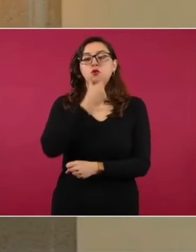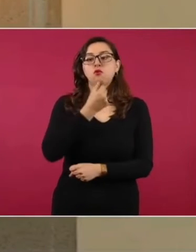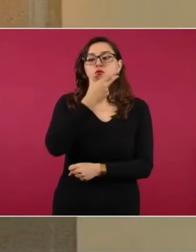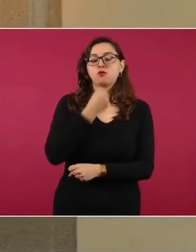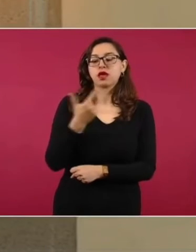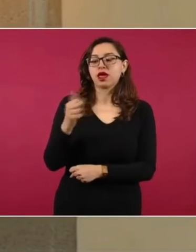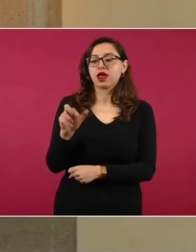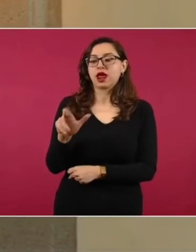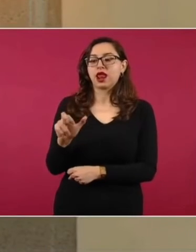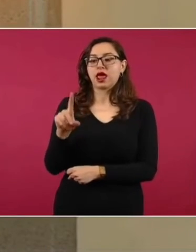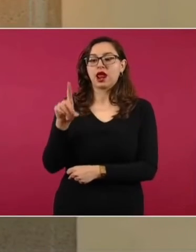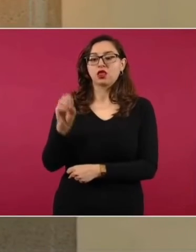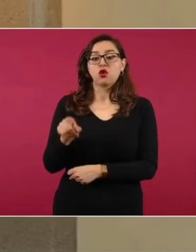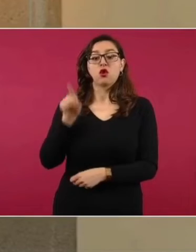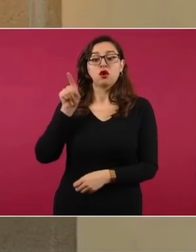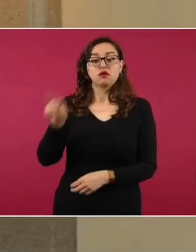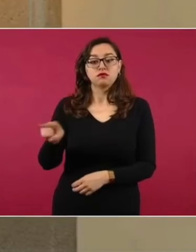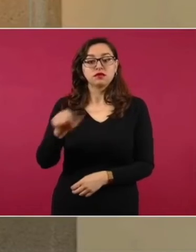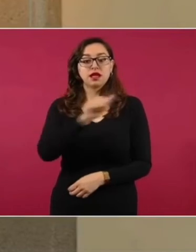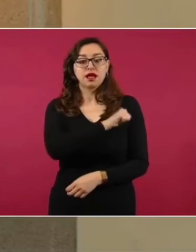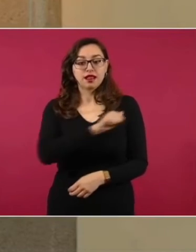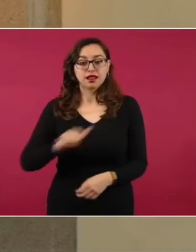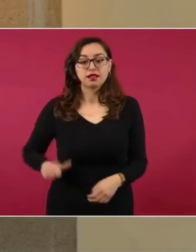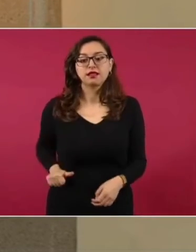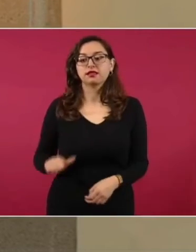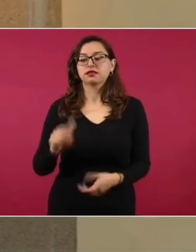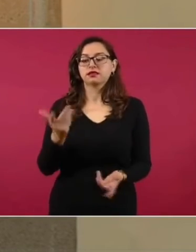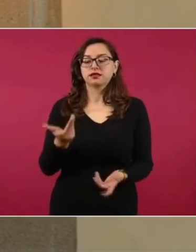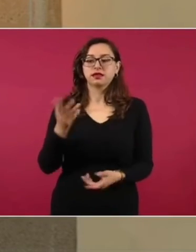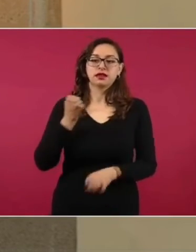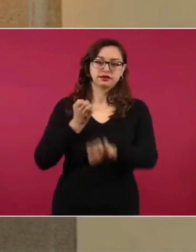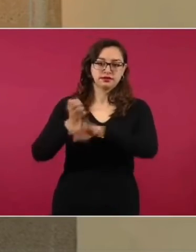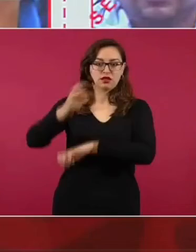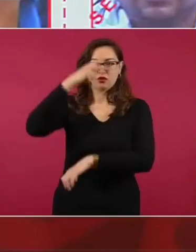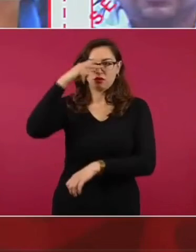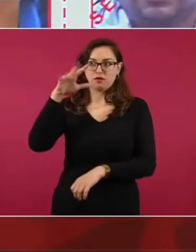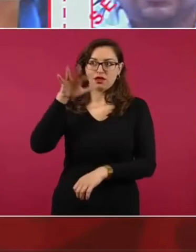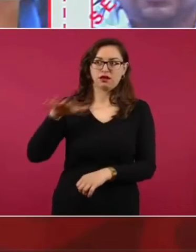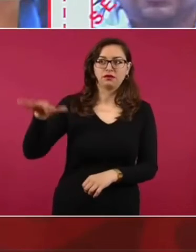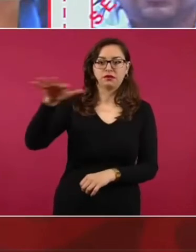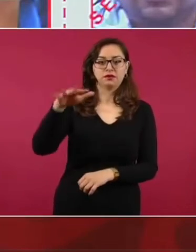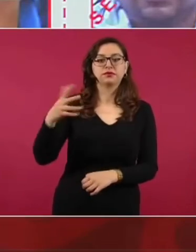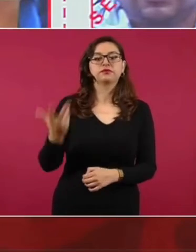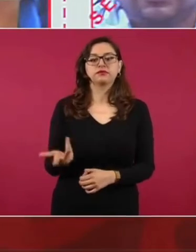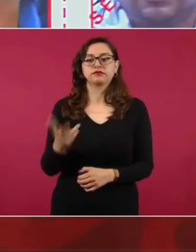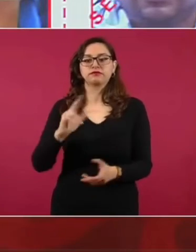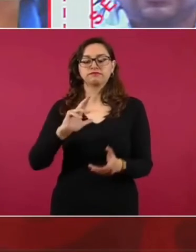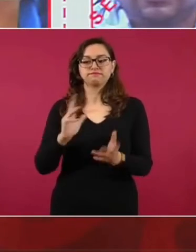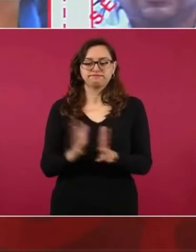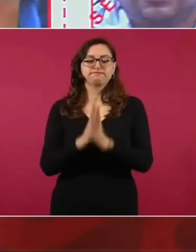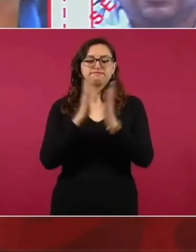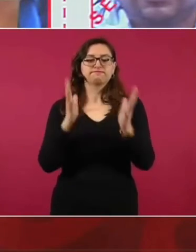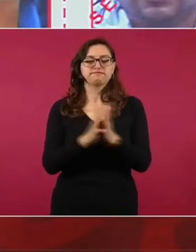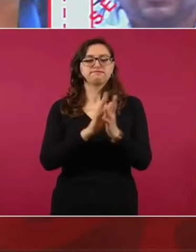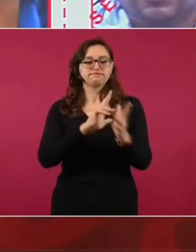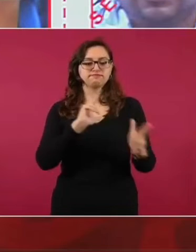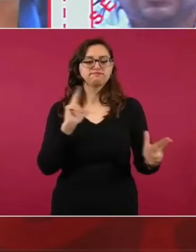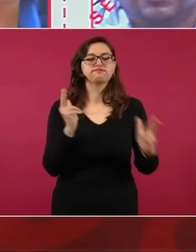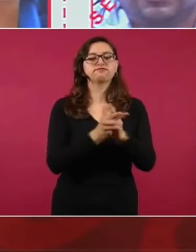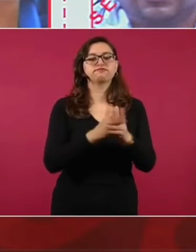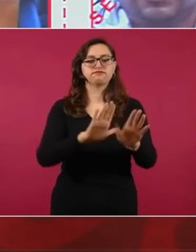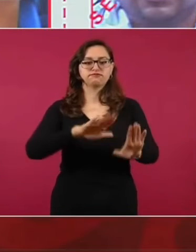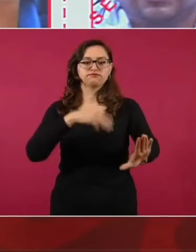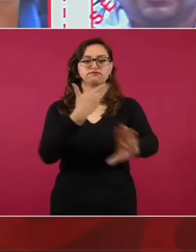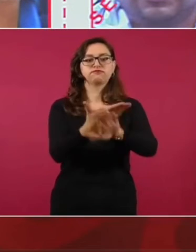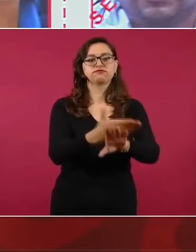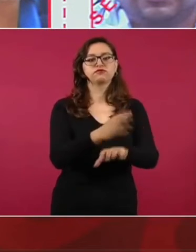de Sinacantepec, Estado de México, por su participación en el delito de homicidio calificado en agravio de un